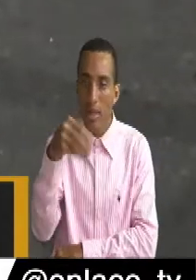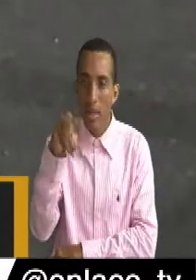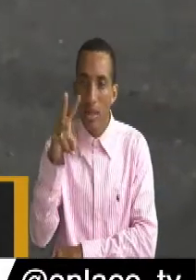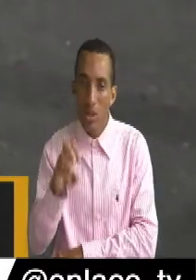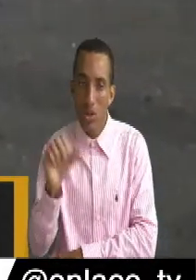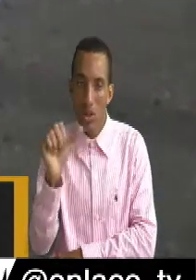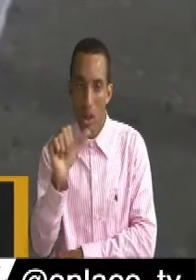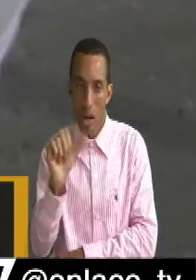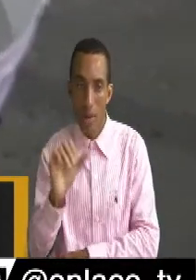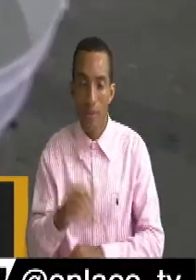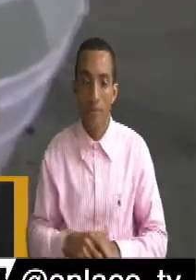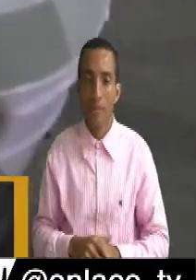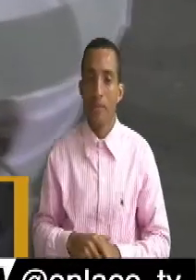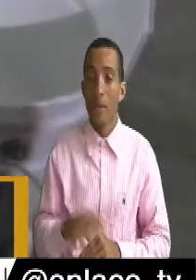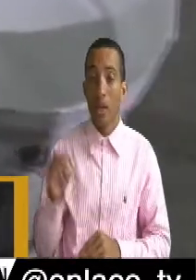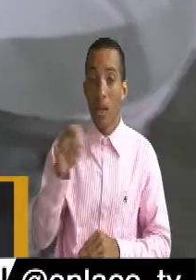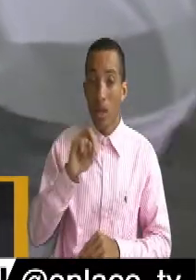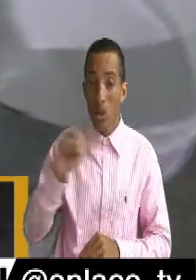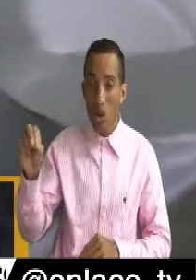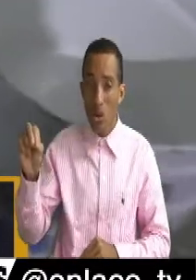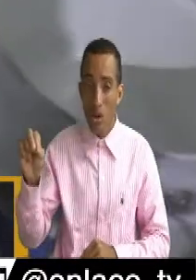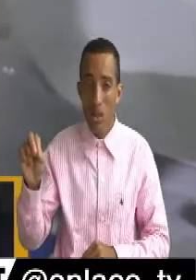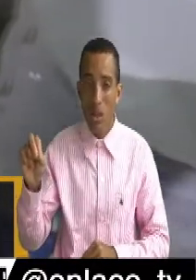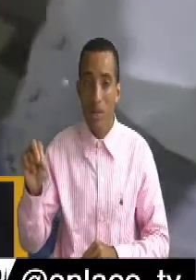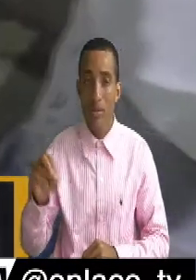norte, sentido